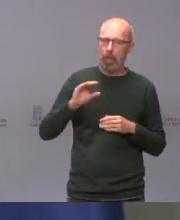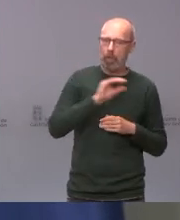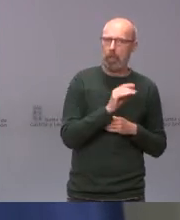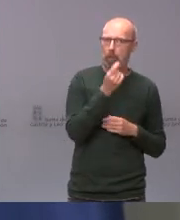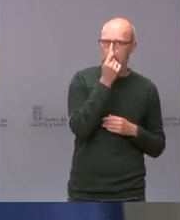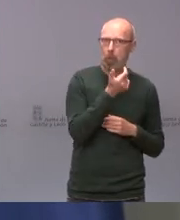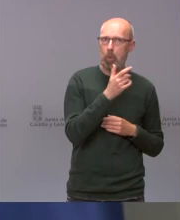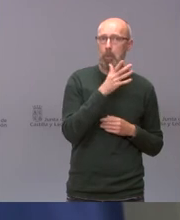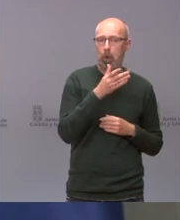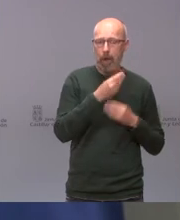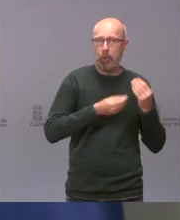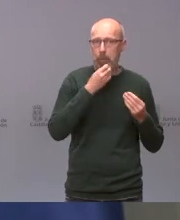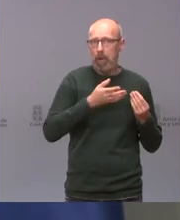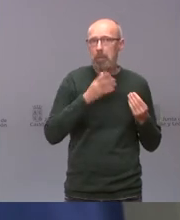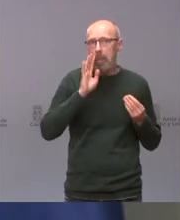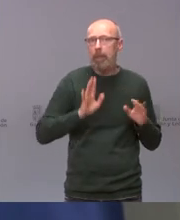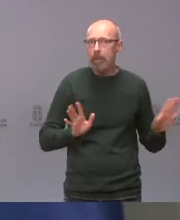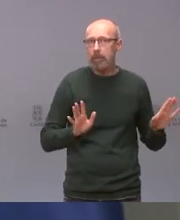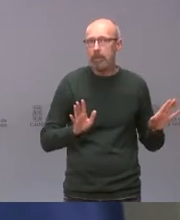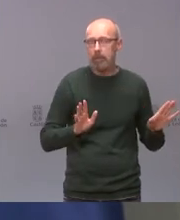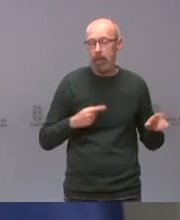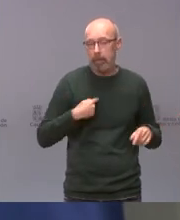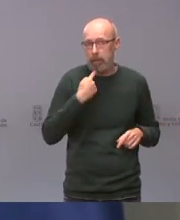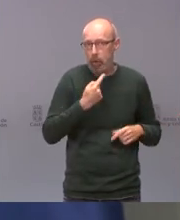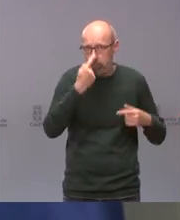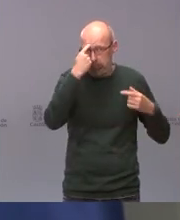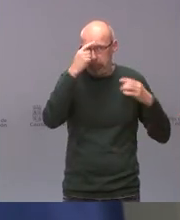mejor lo hemos hecho. Digo yo.